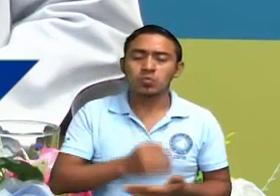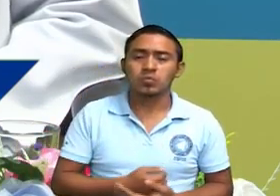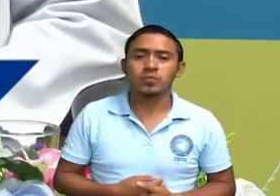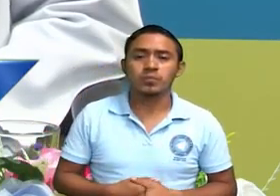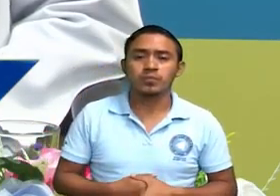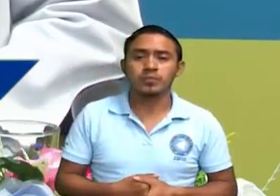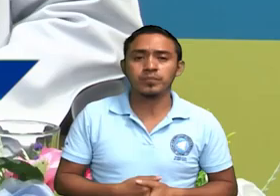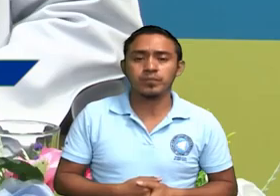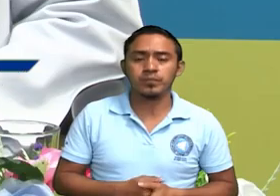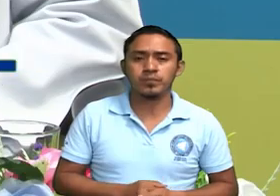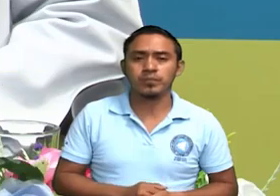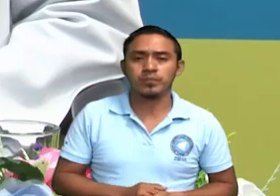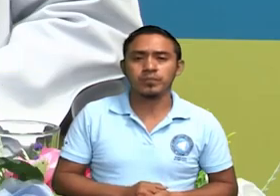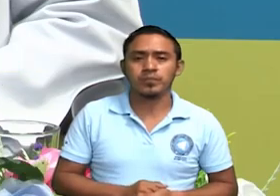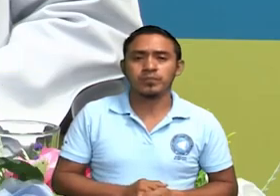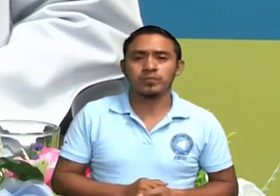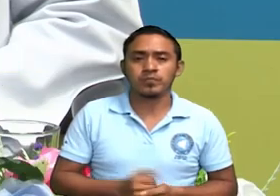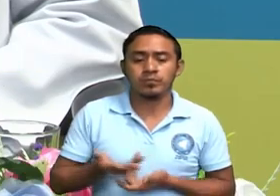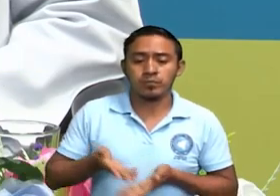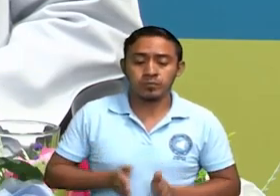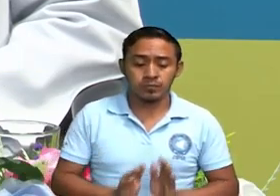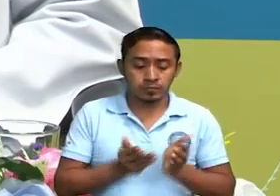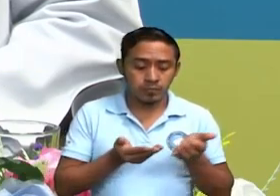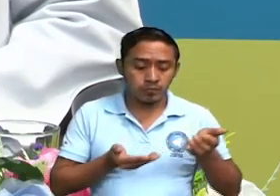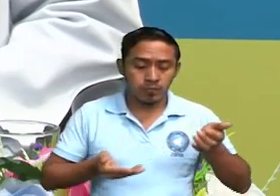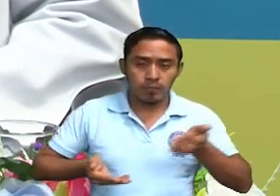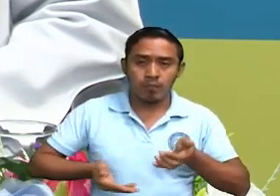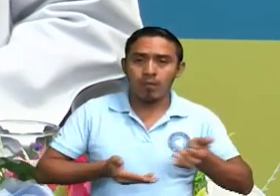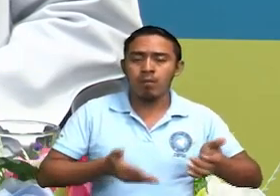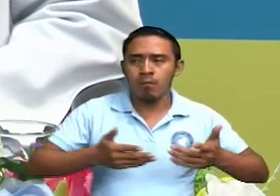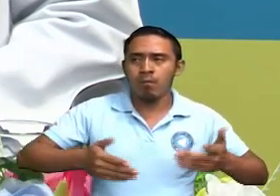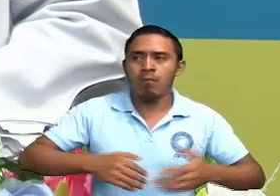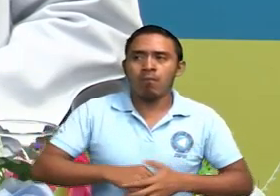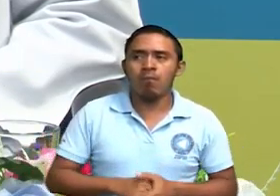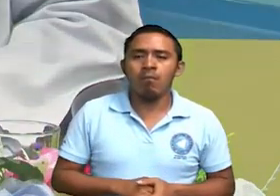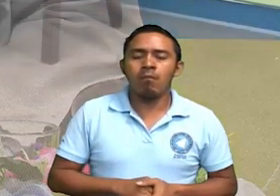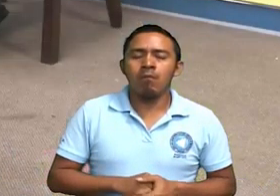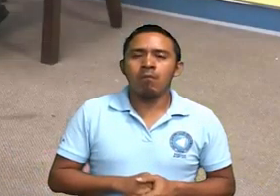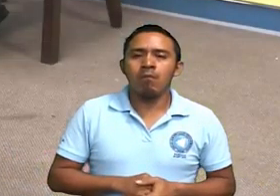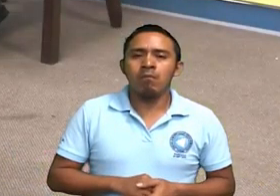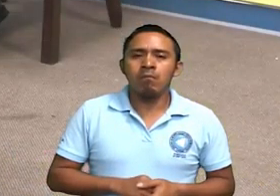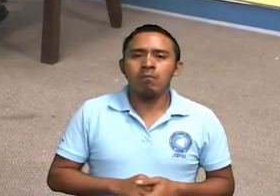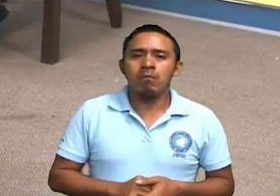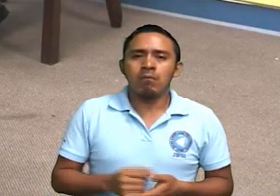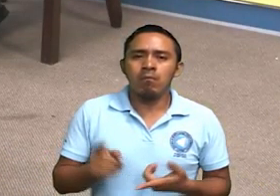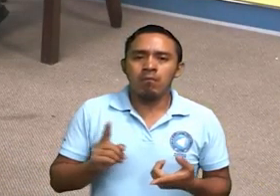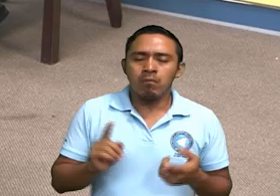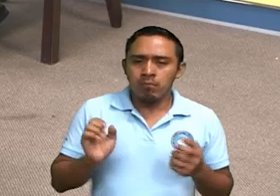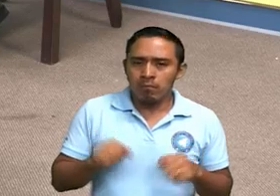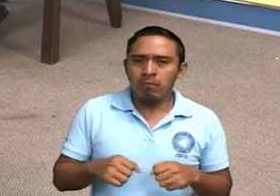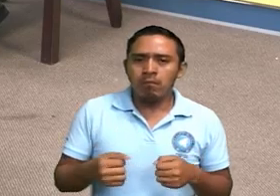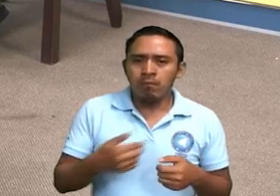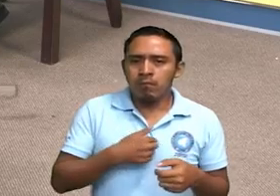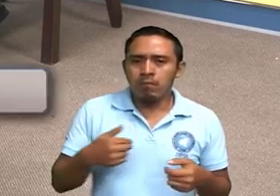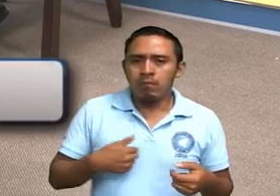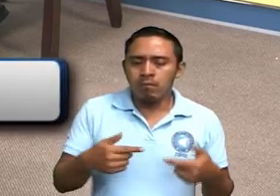de los niños en los recién nacidos, pues por decirlo así, puede clasificarse